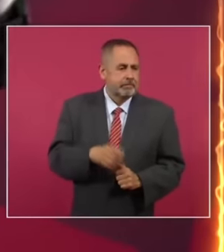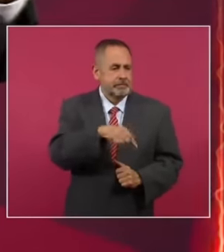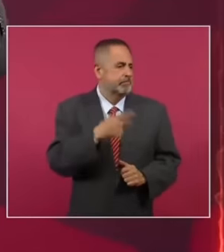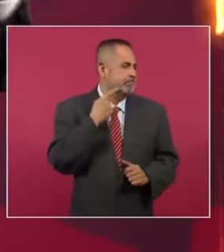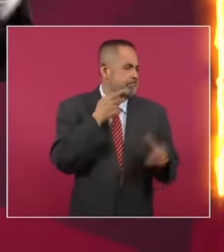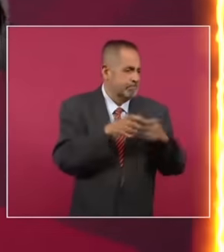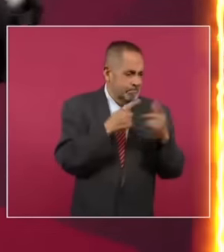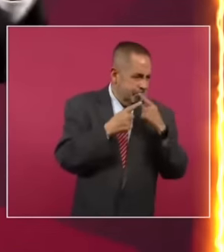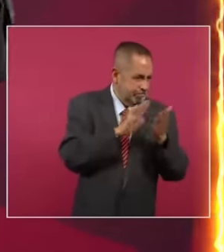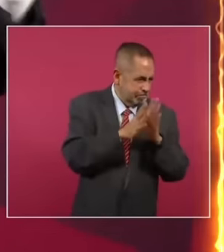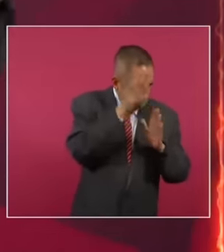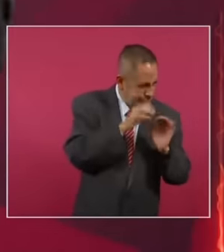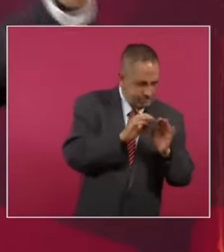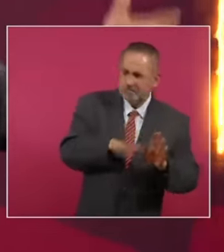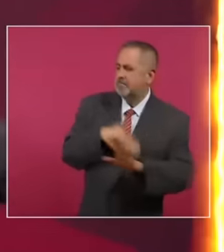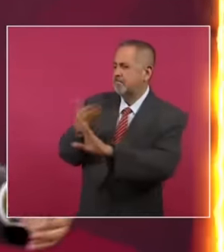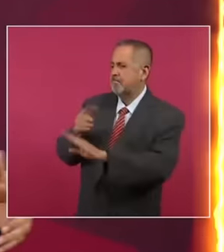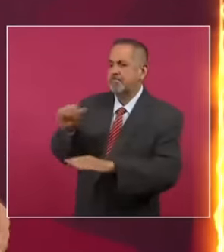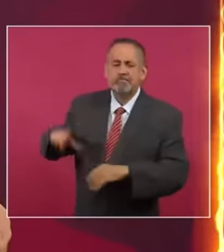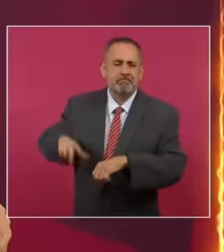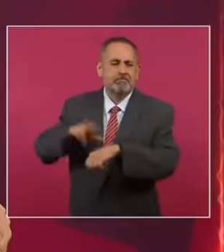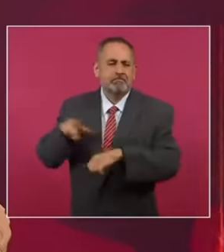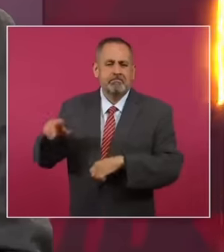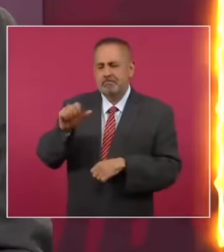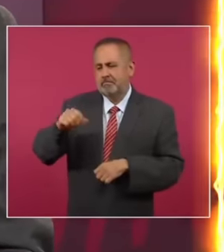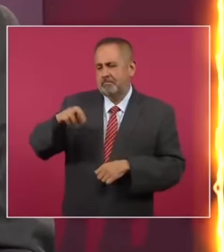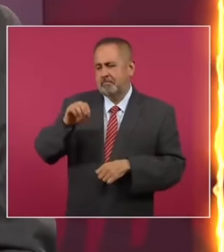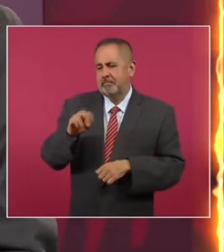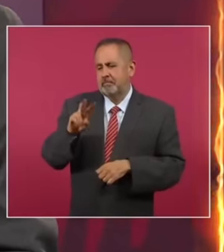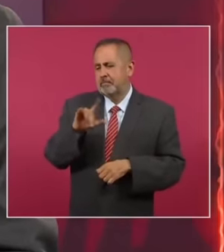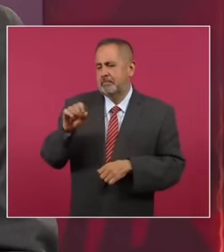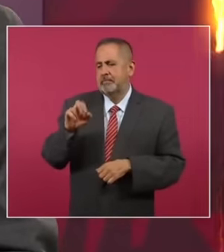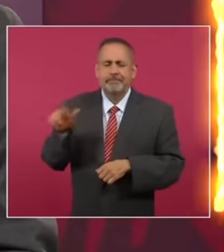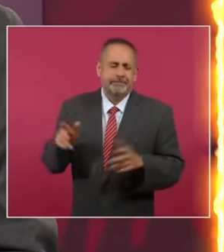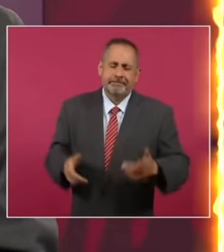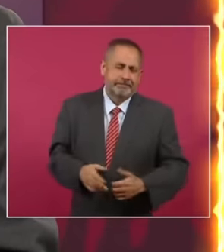lanzada política en contra del gobernador Américo Villarreal.